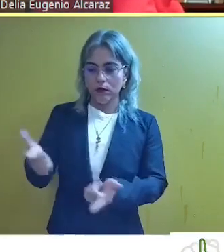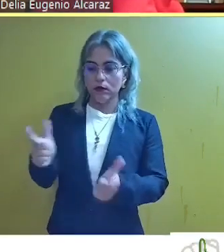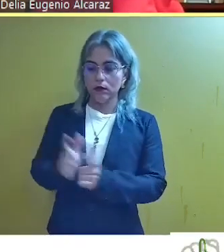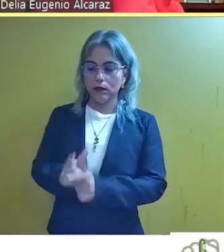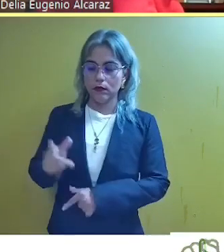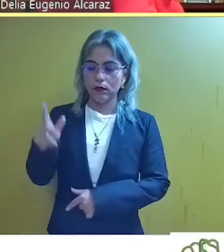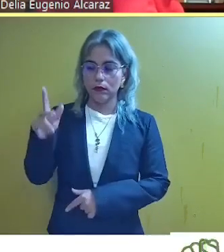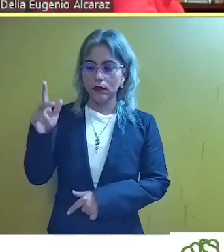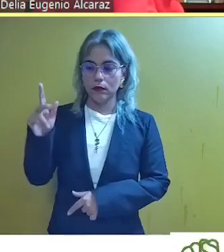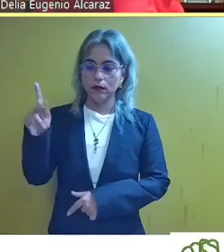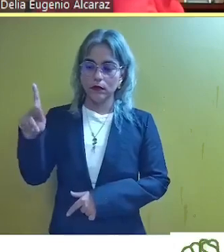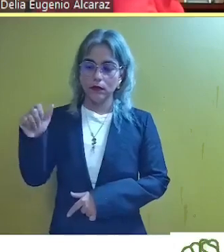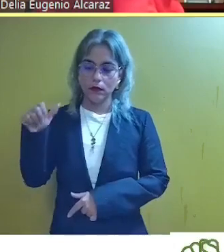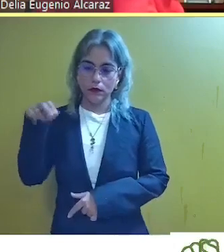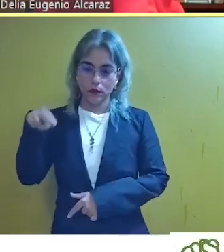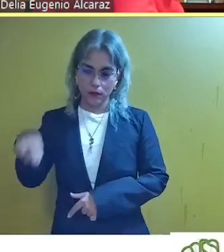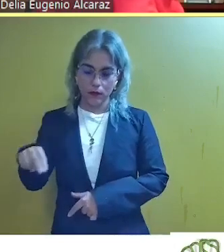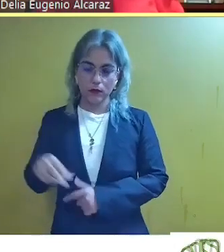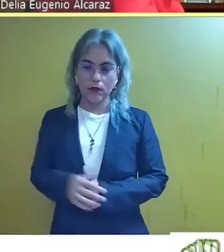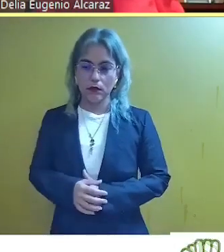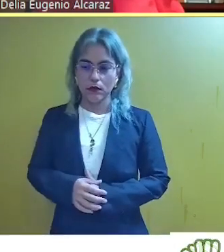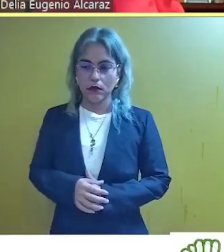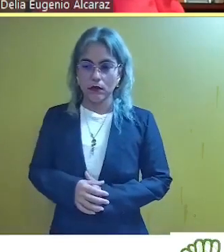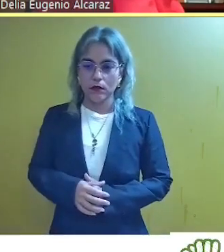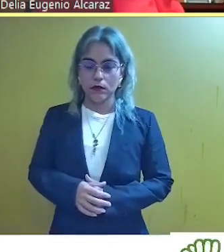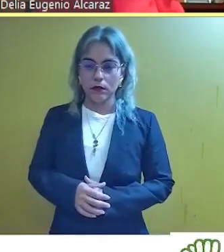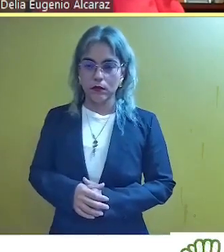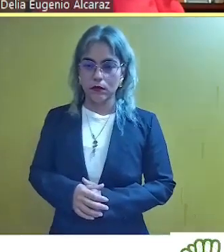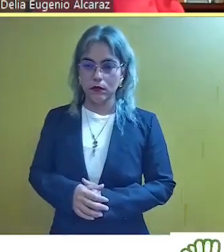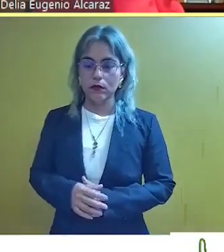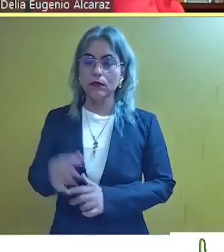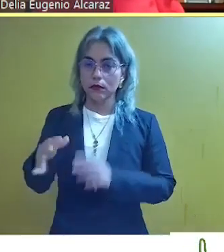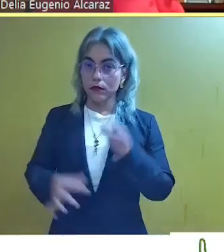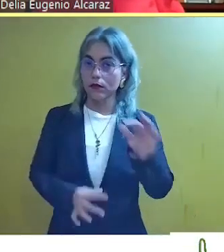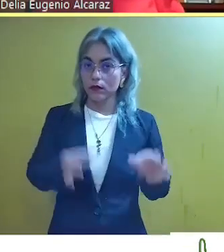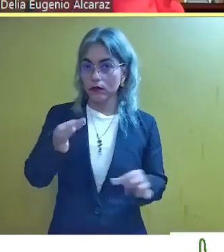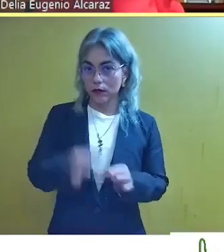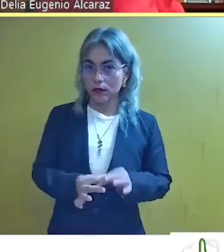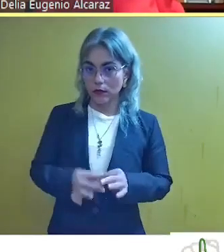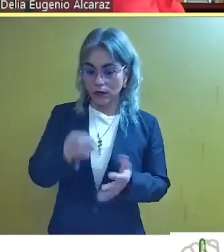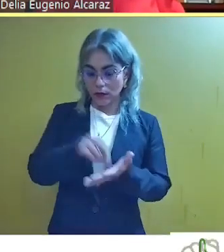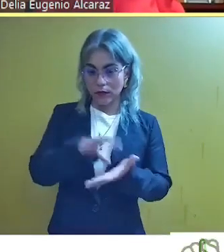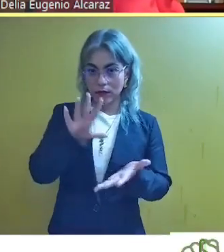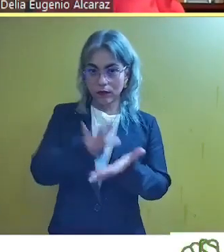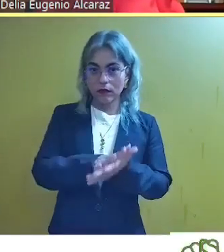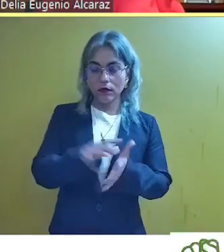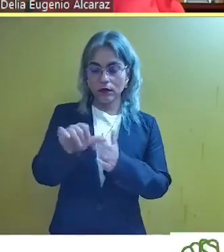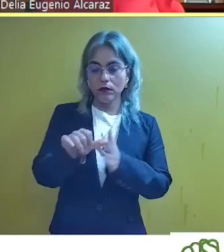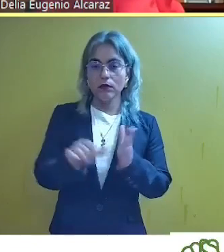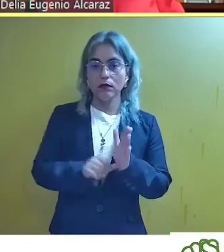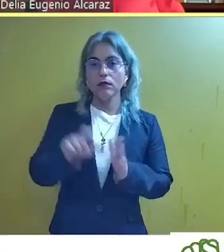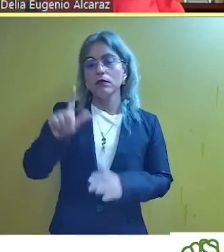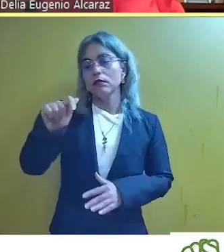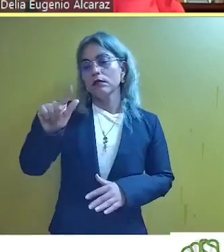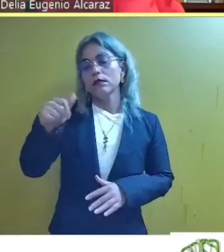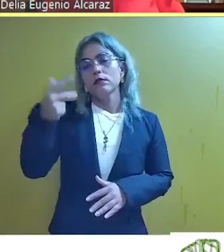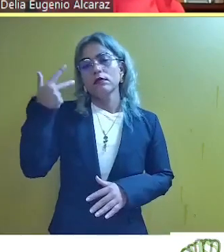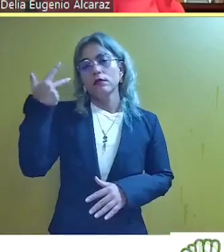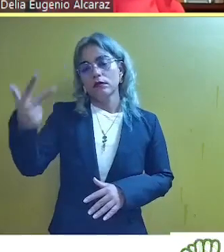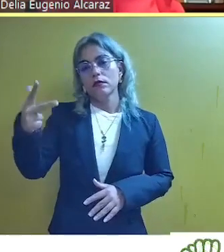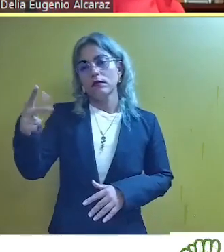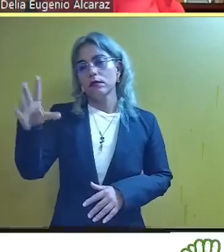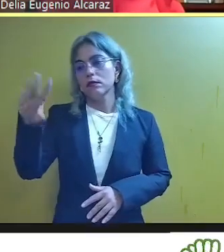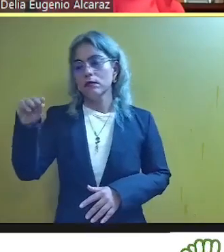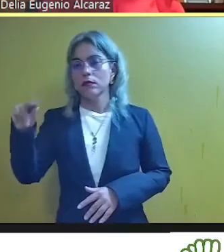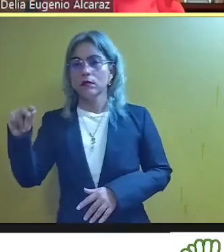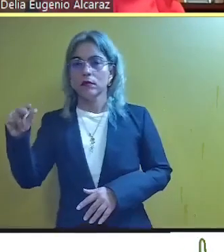Nacional en Guerrero, con la finalidad de dar cumplimiento a lo establecido en los artículos 78 y 81